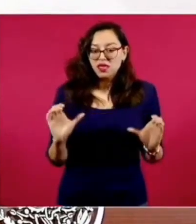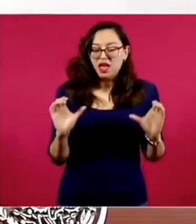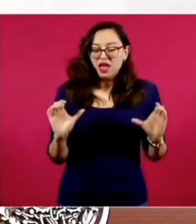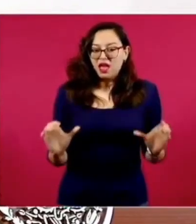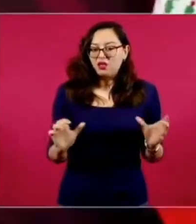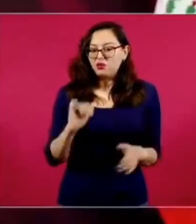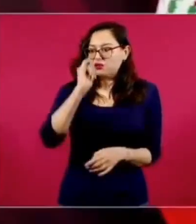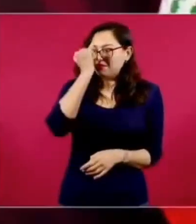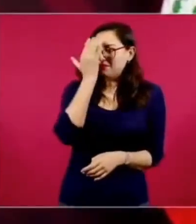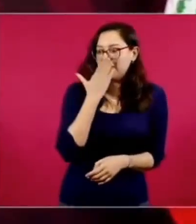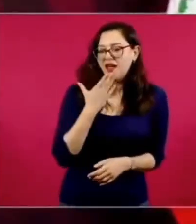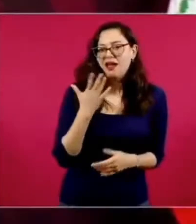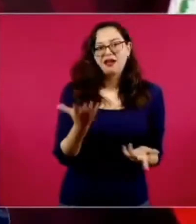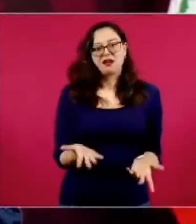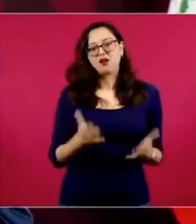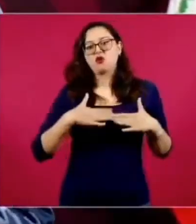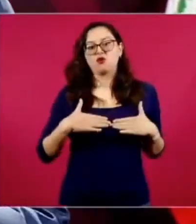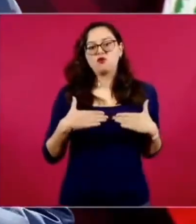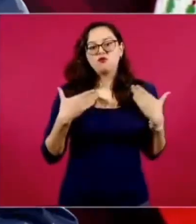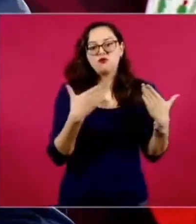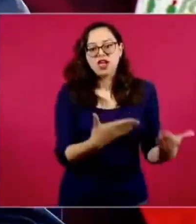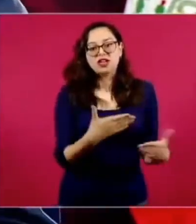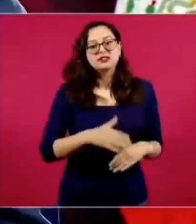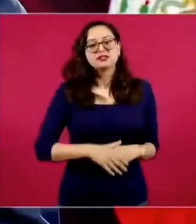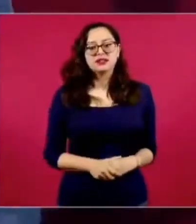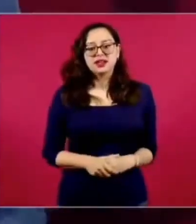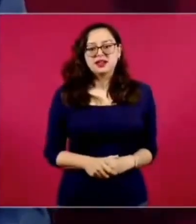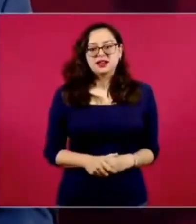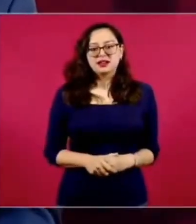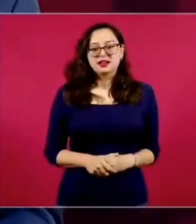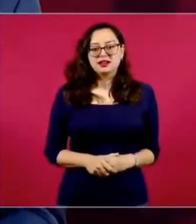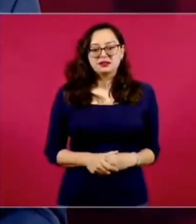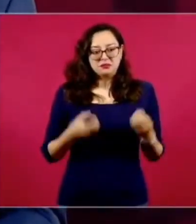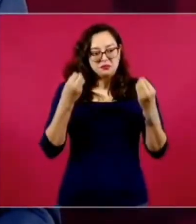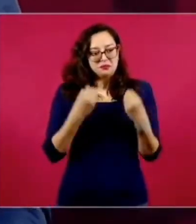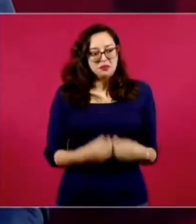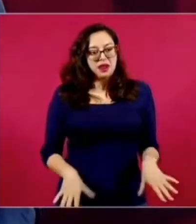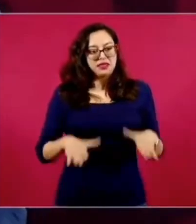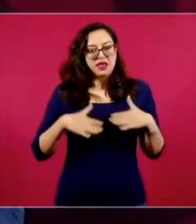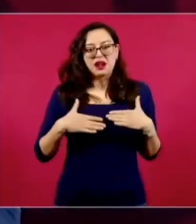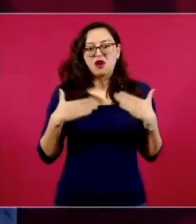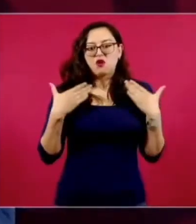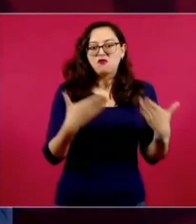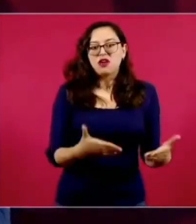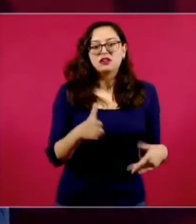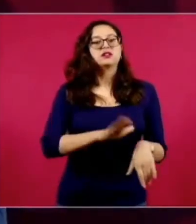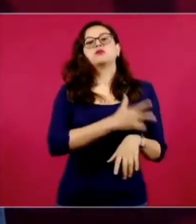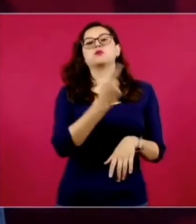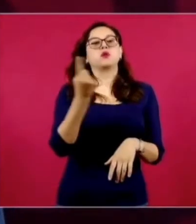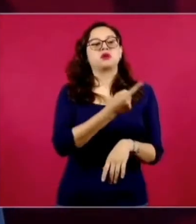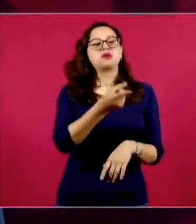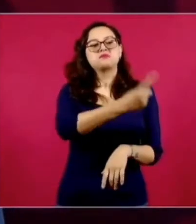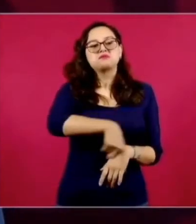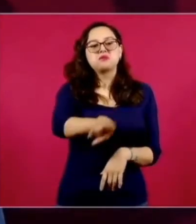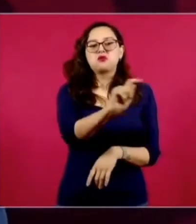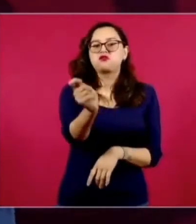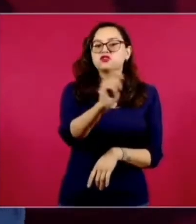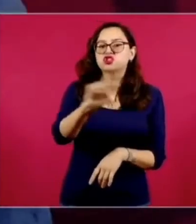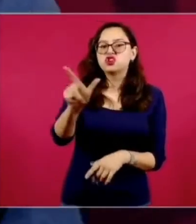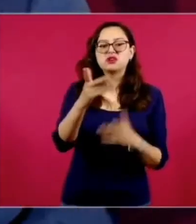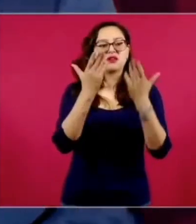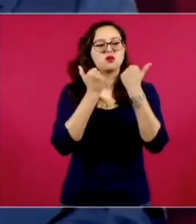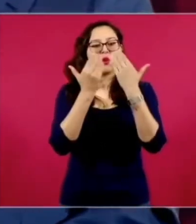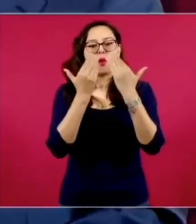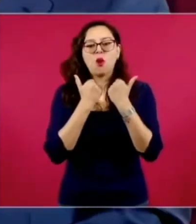precisamente porque no están actuando con objetividad, con profesionalismo.